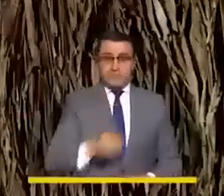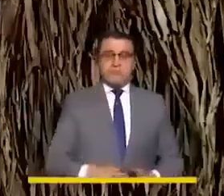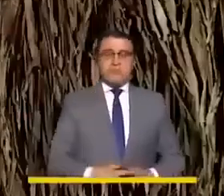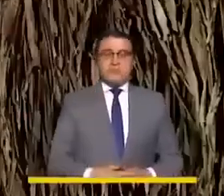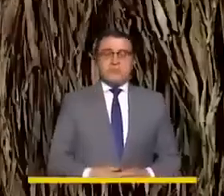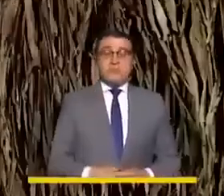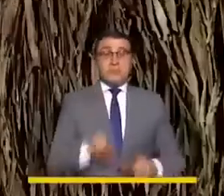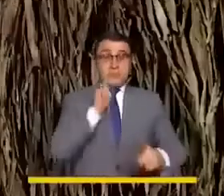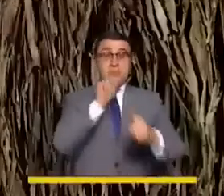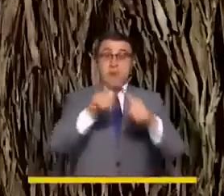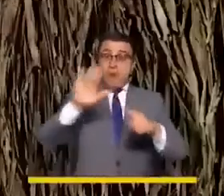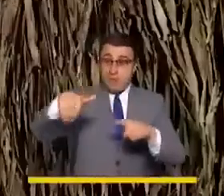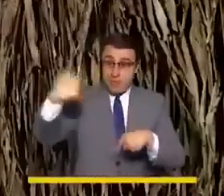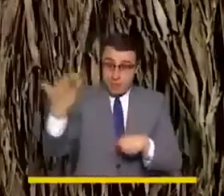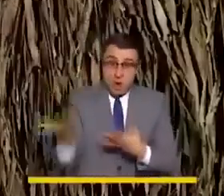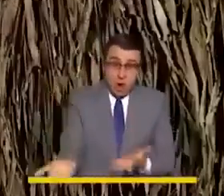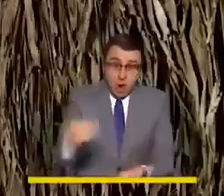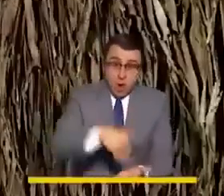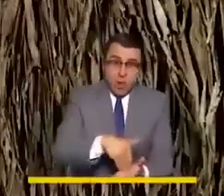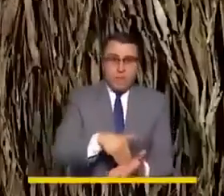para que no vuelva a ocurrir.